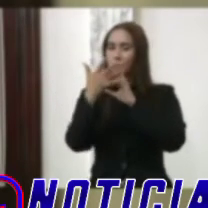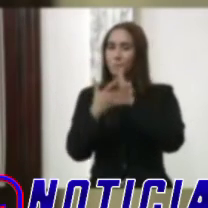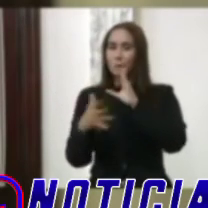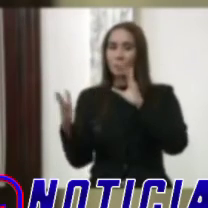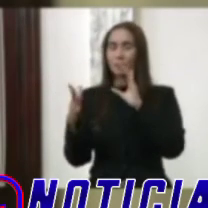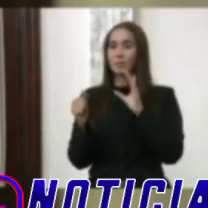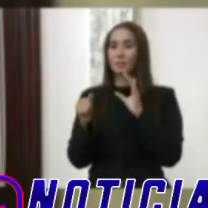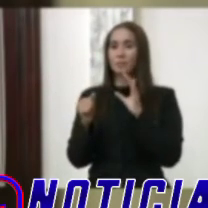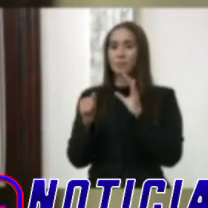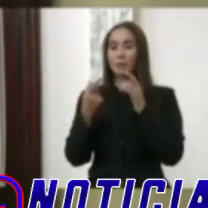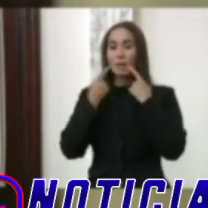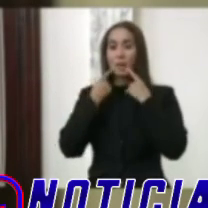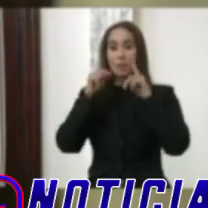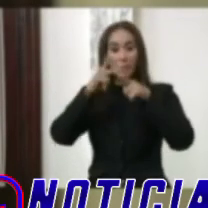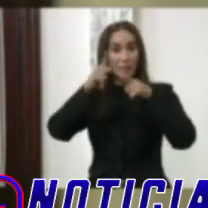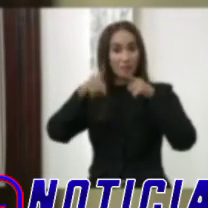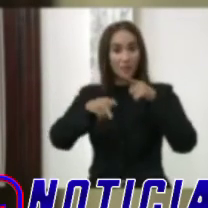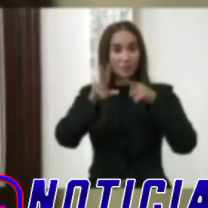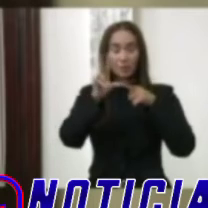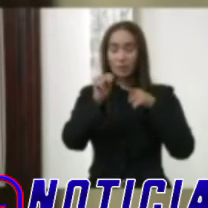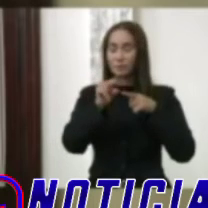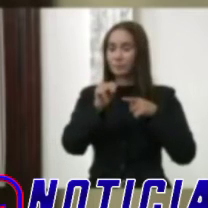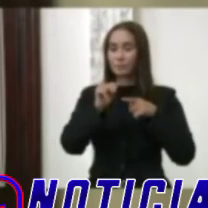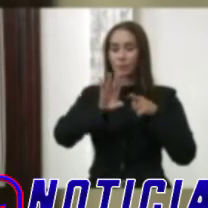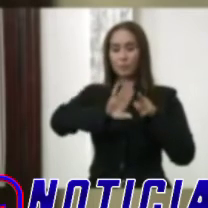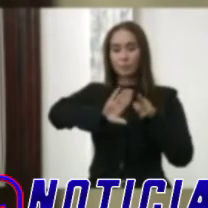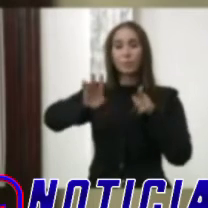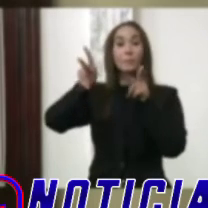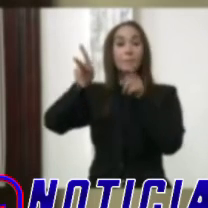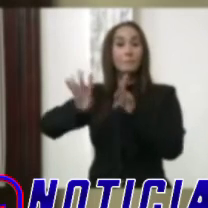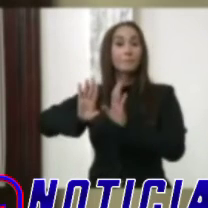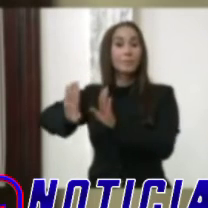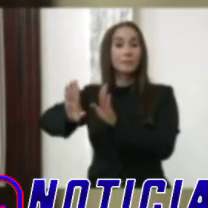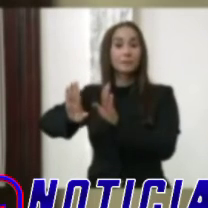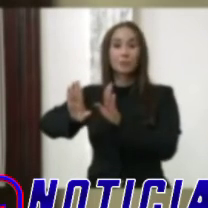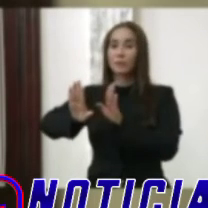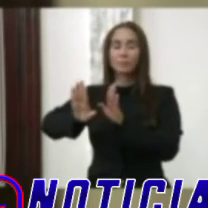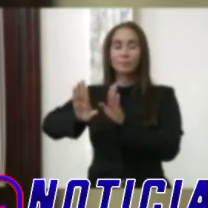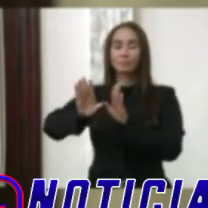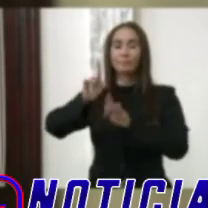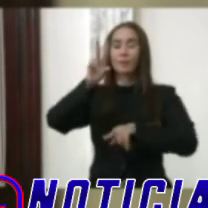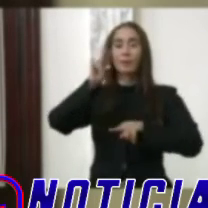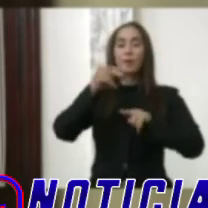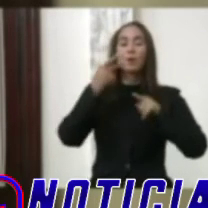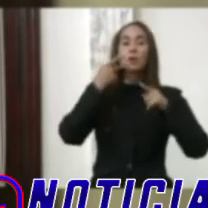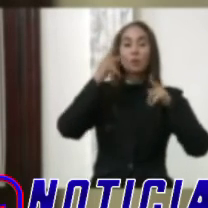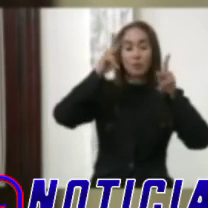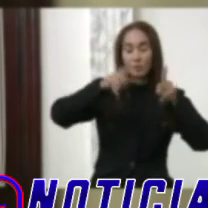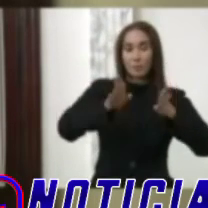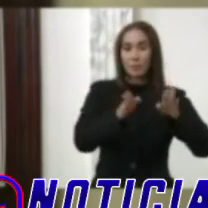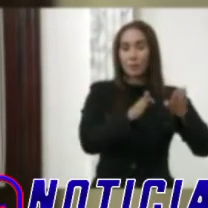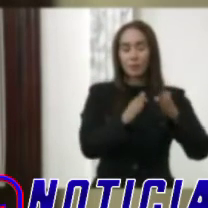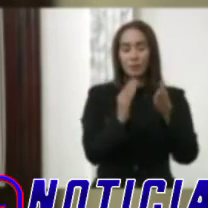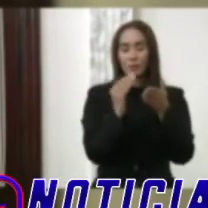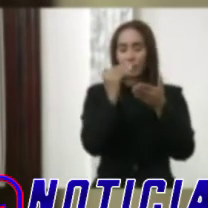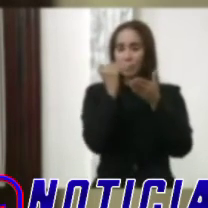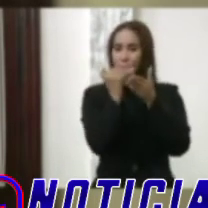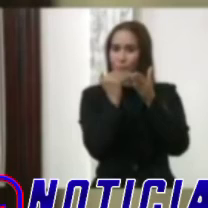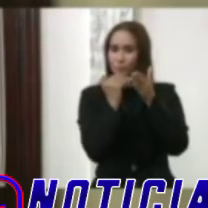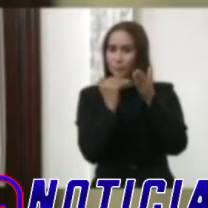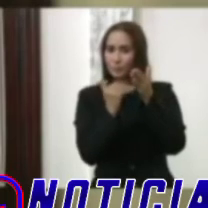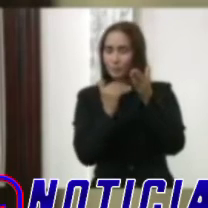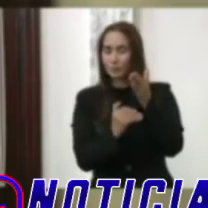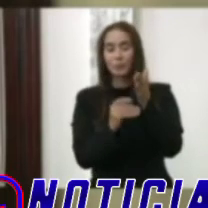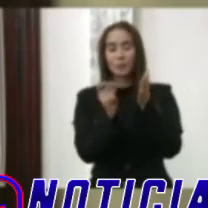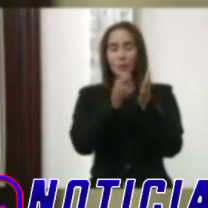es alguien que tiene un teléfono móvil, pero no es un periodista que ordenará los acontecimientos,